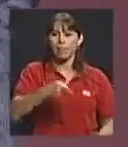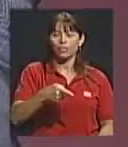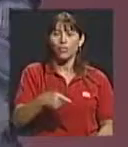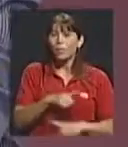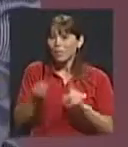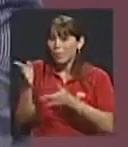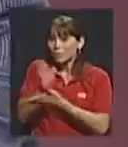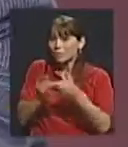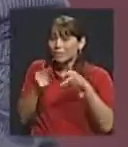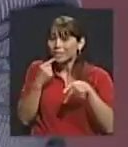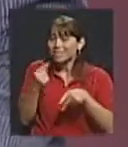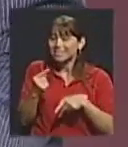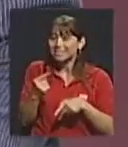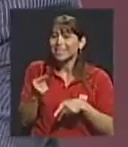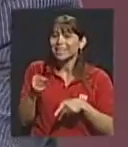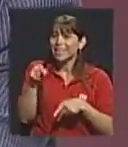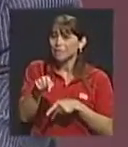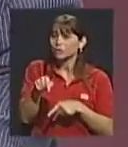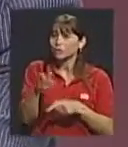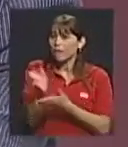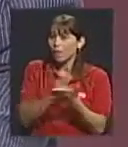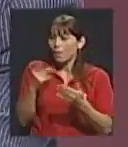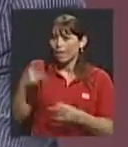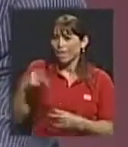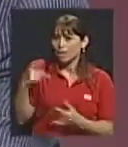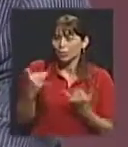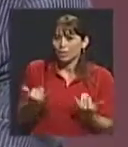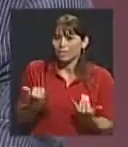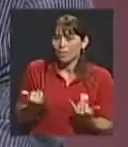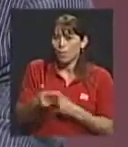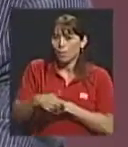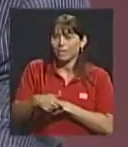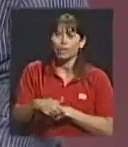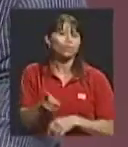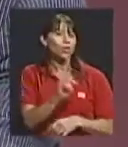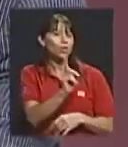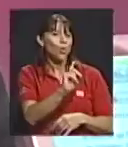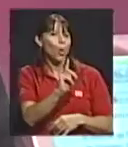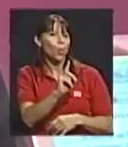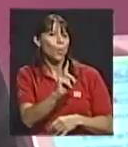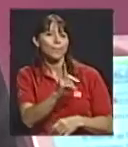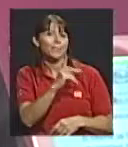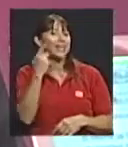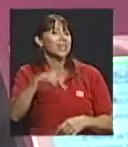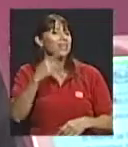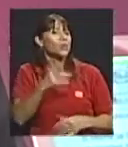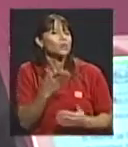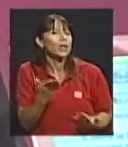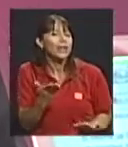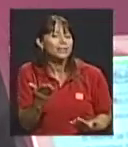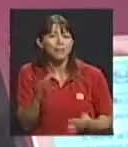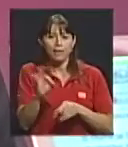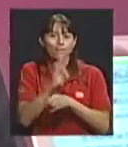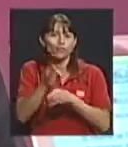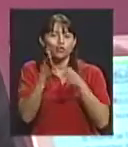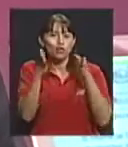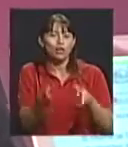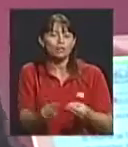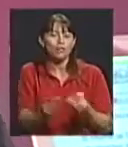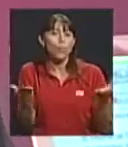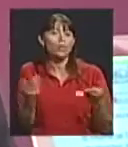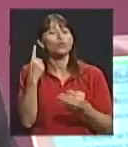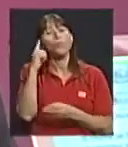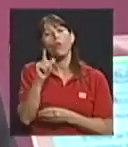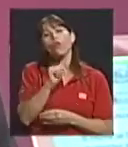discurso peligroso en en este momento y que podría generar in peligroso es que los funcionarios públicos por negligencia